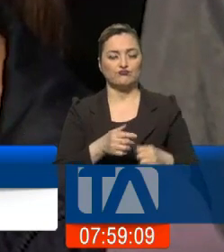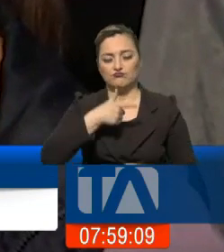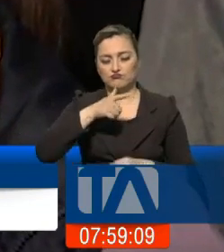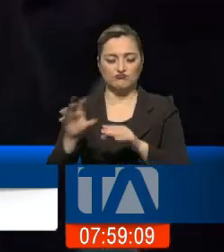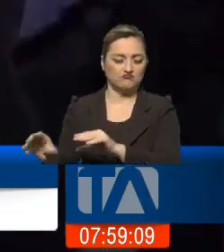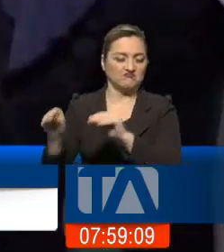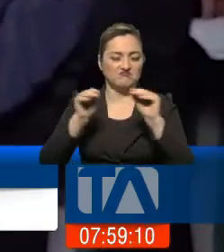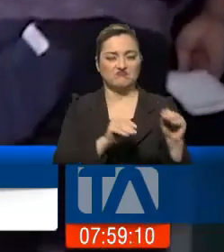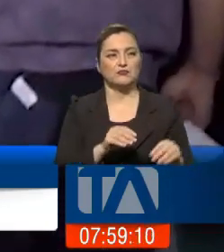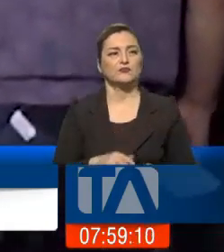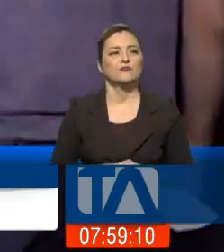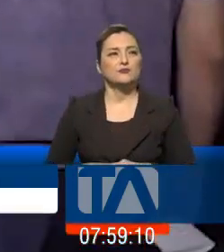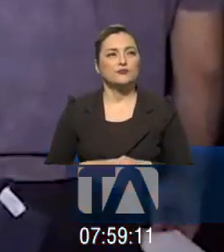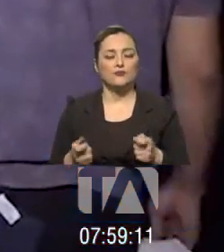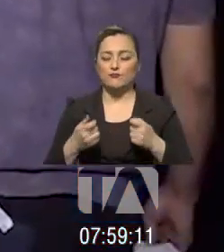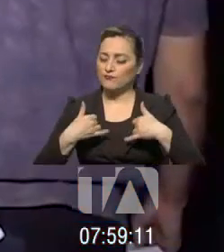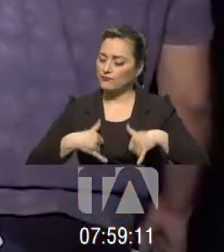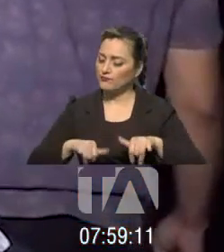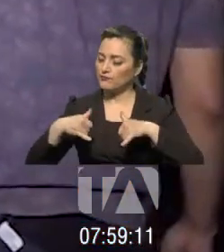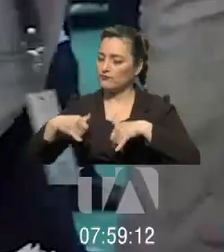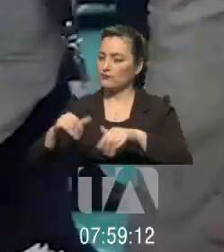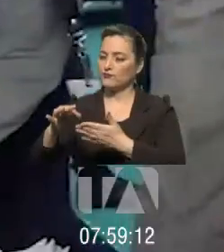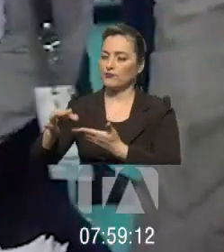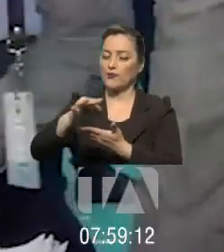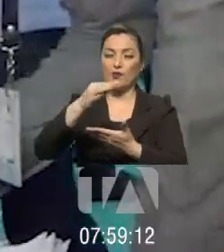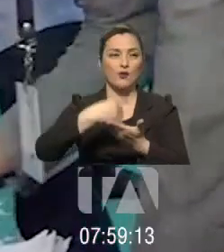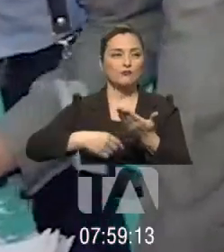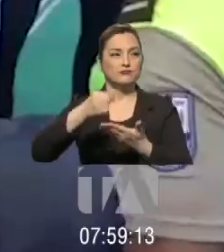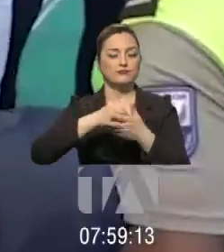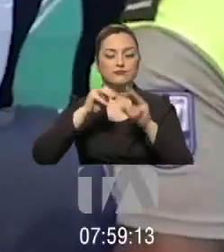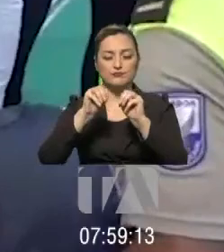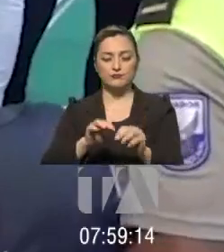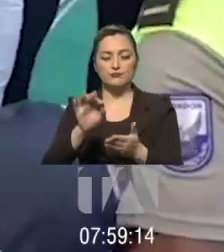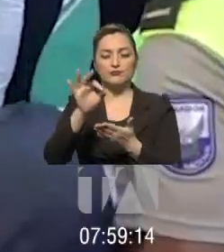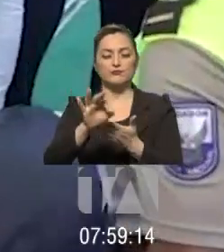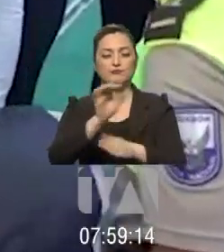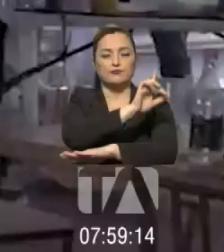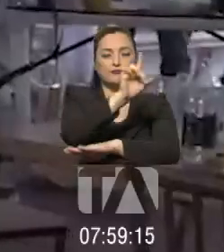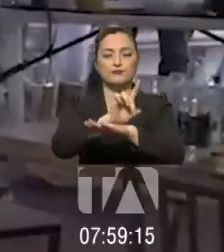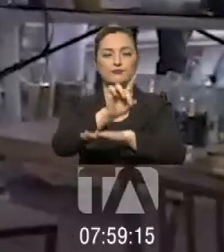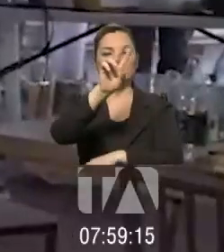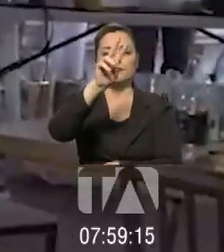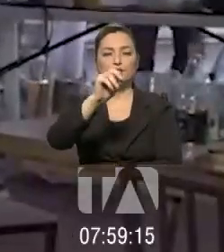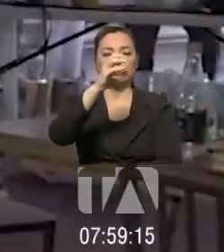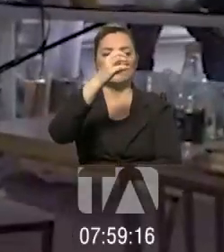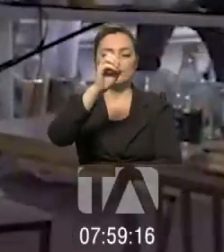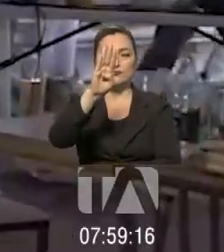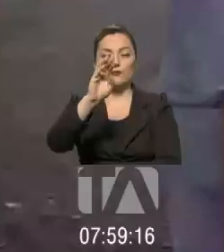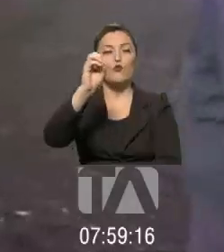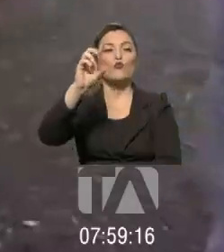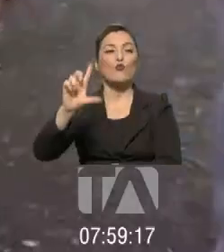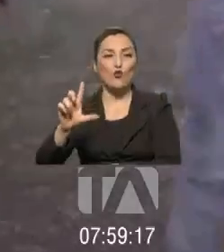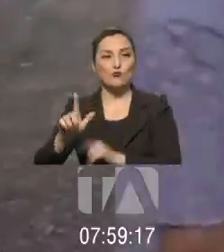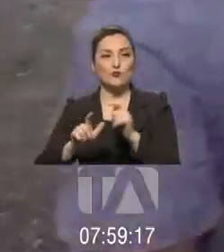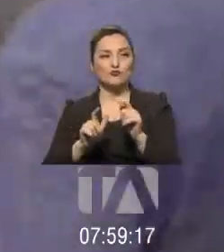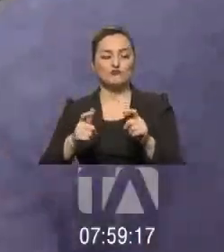bebidas alcohólicas. Los operativos se replicaron en otros cantones del Guayas como Milagro, Durán, Daule y Nobol, donde se encontró personas